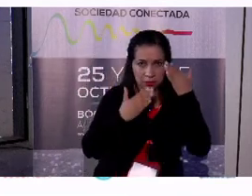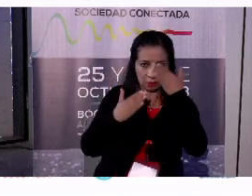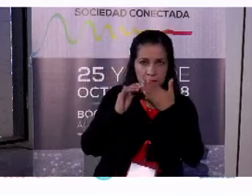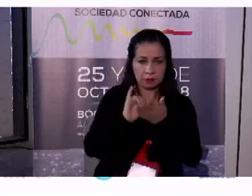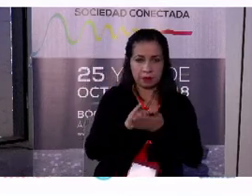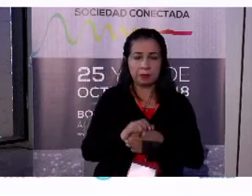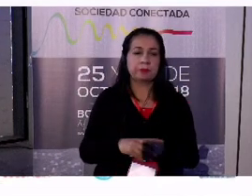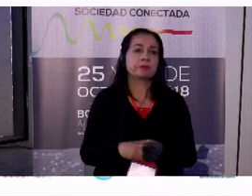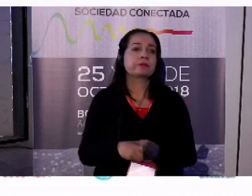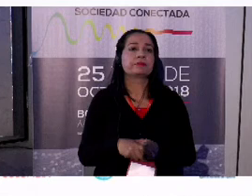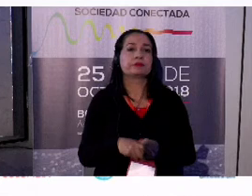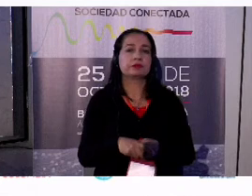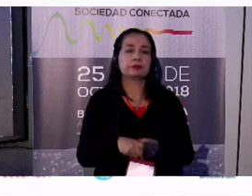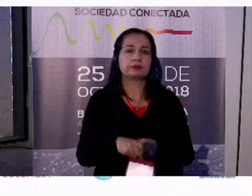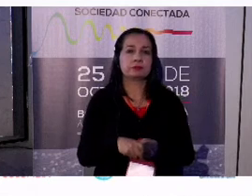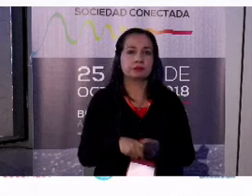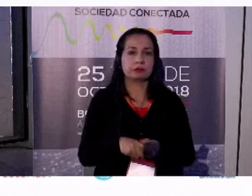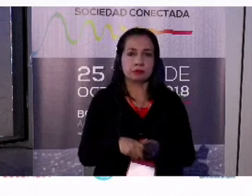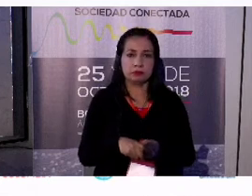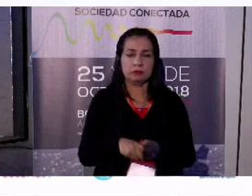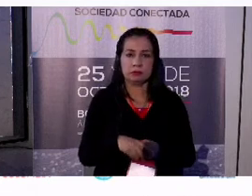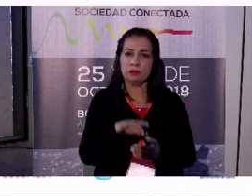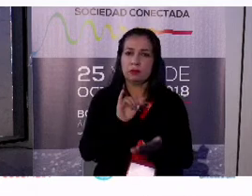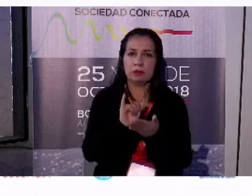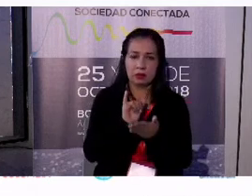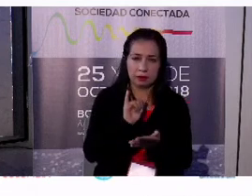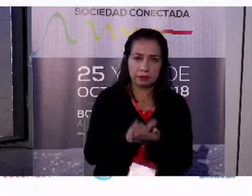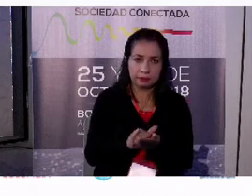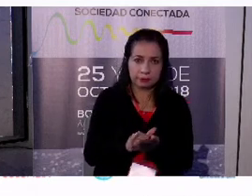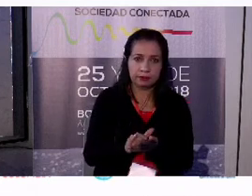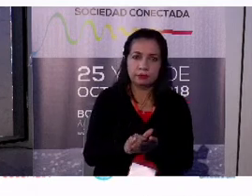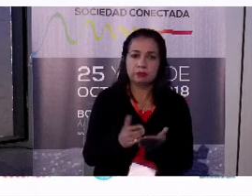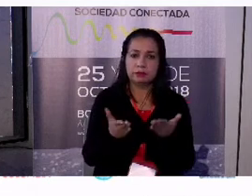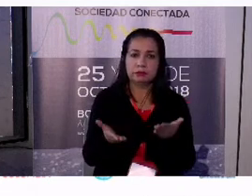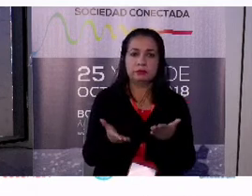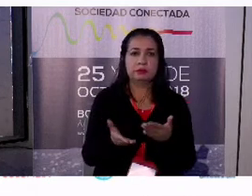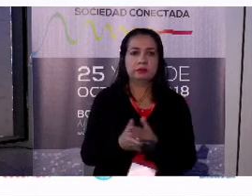la estación por eso es que